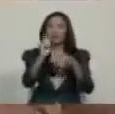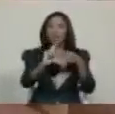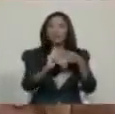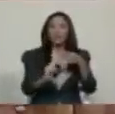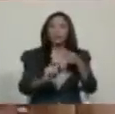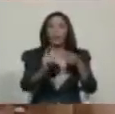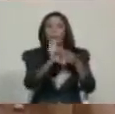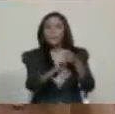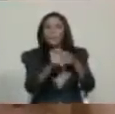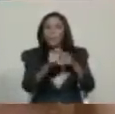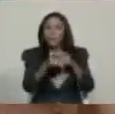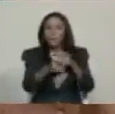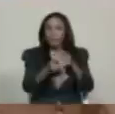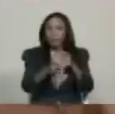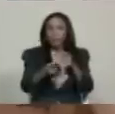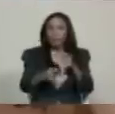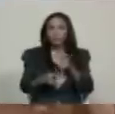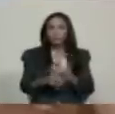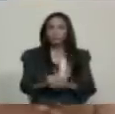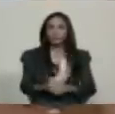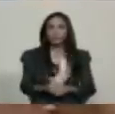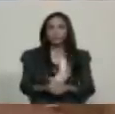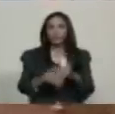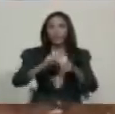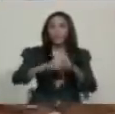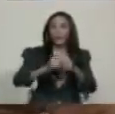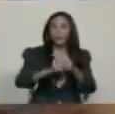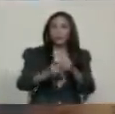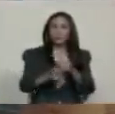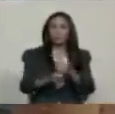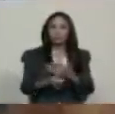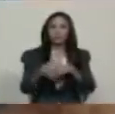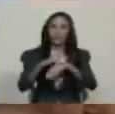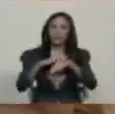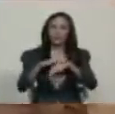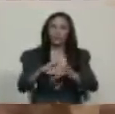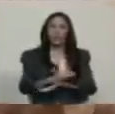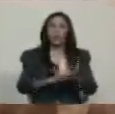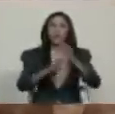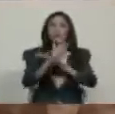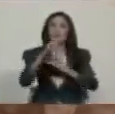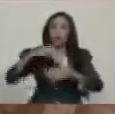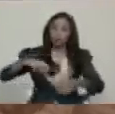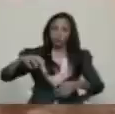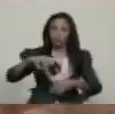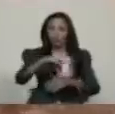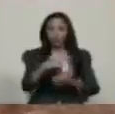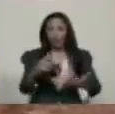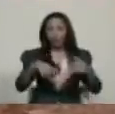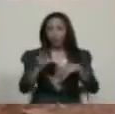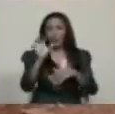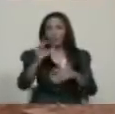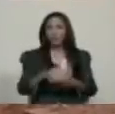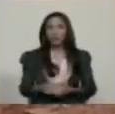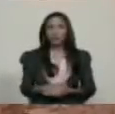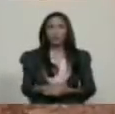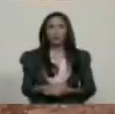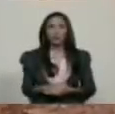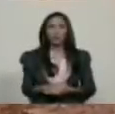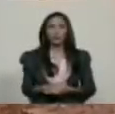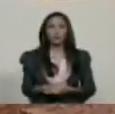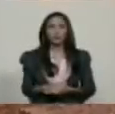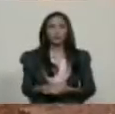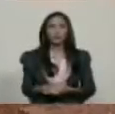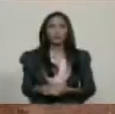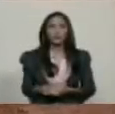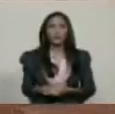al intercambio de saberes, de ciencia y de tecnología. En 5 estados del país, 10 núcleos de producción de semilla nacional son